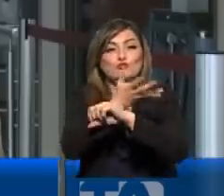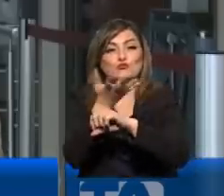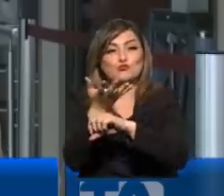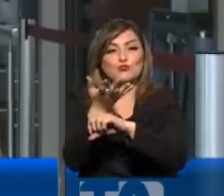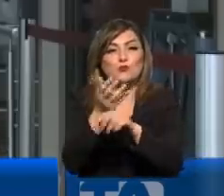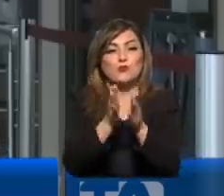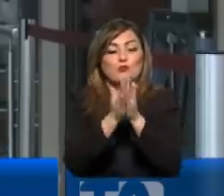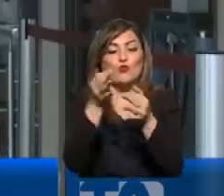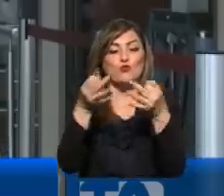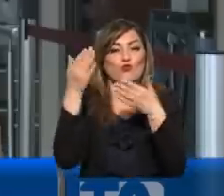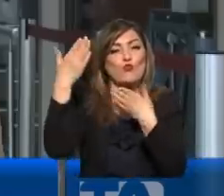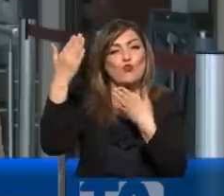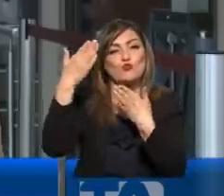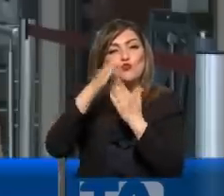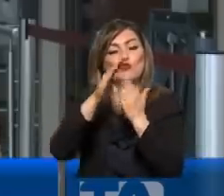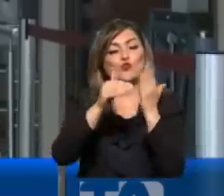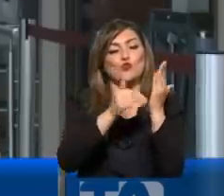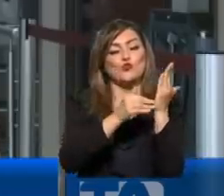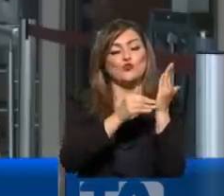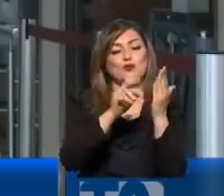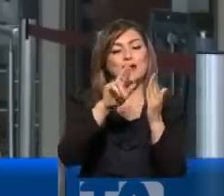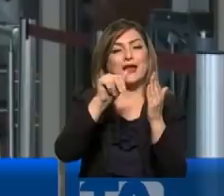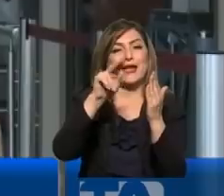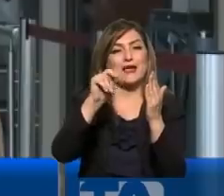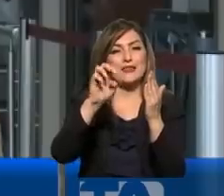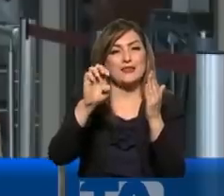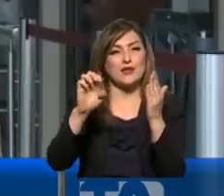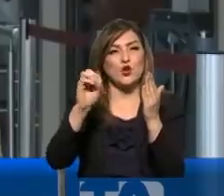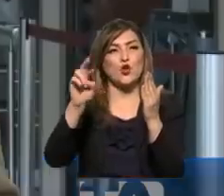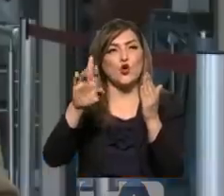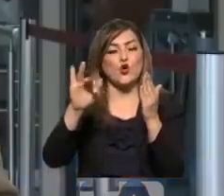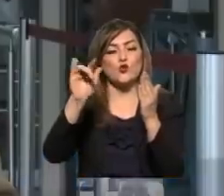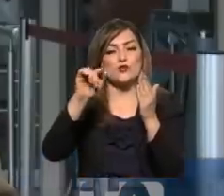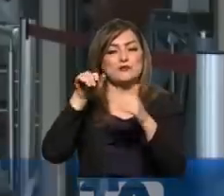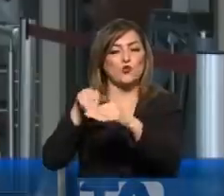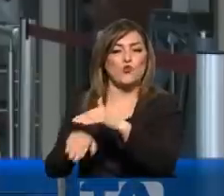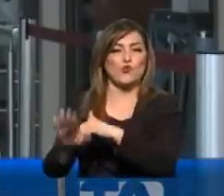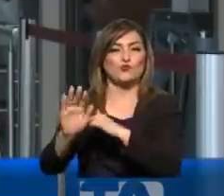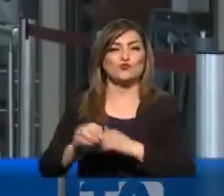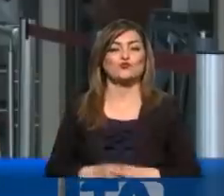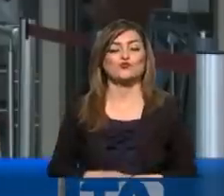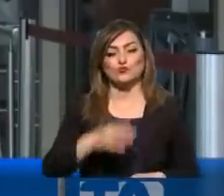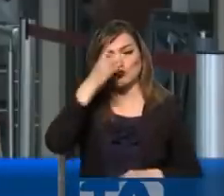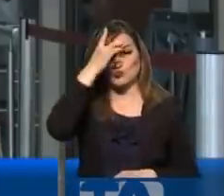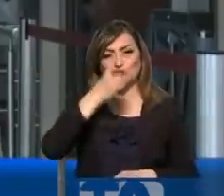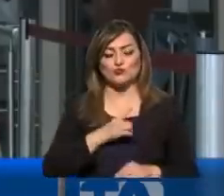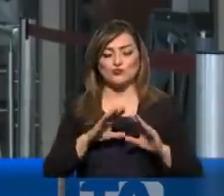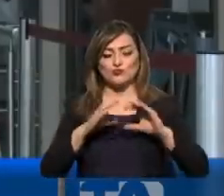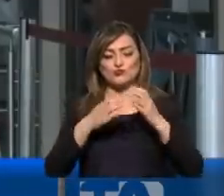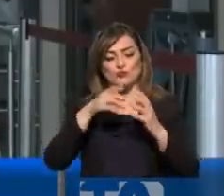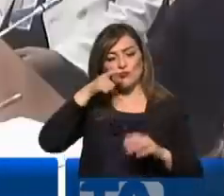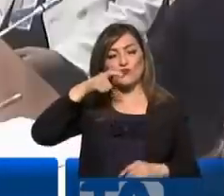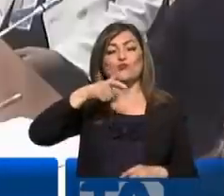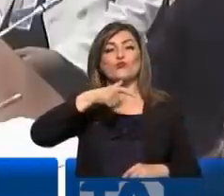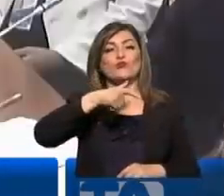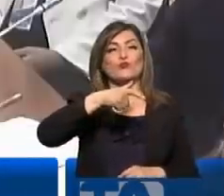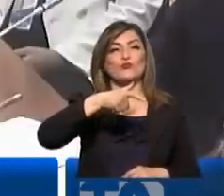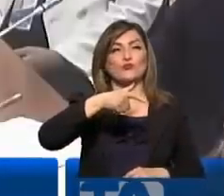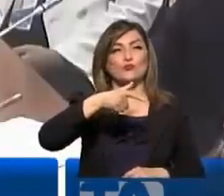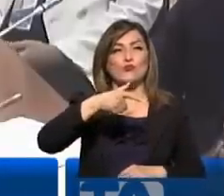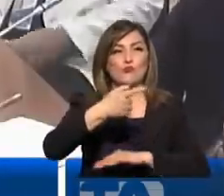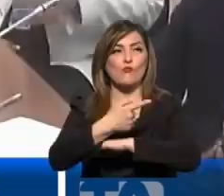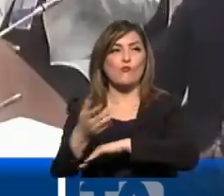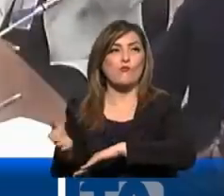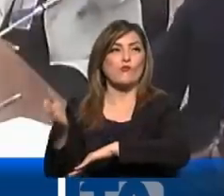la solicitud de juicio político en contra de René Ortiz. Esta fue una decisión que tomó la Comisión de Fiscalización en